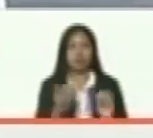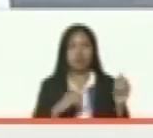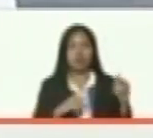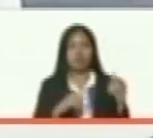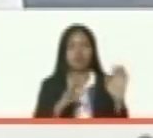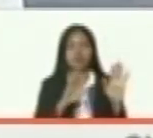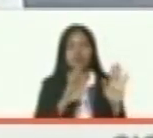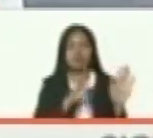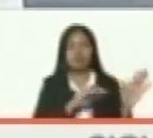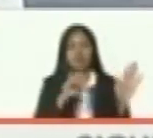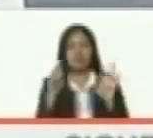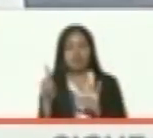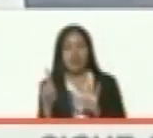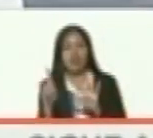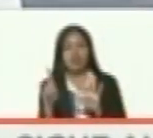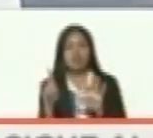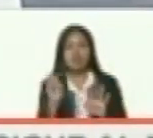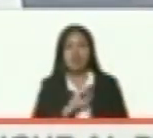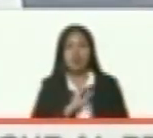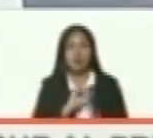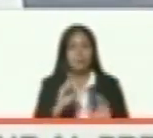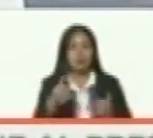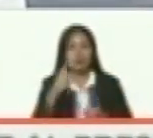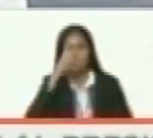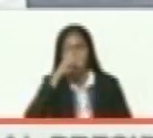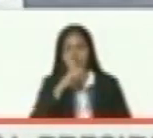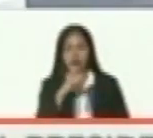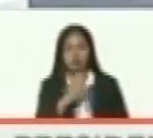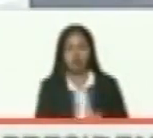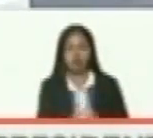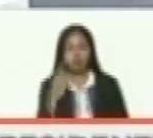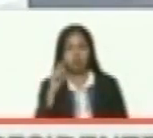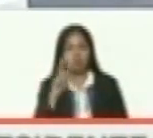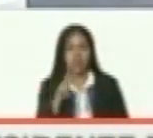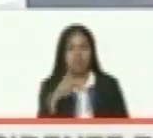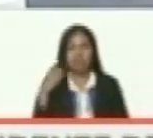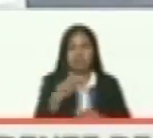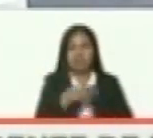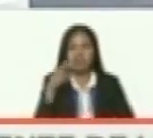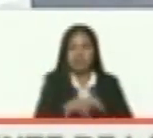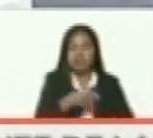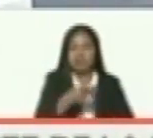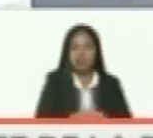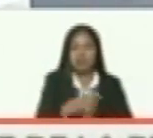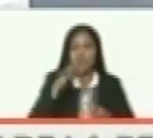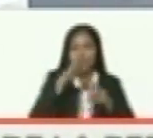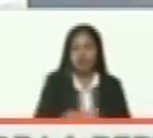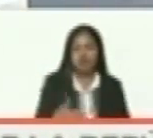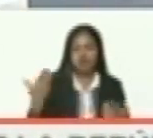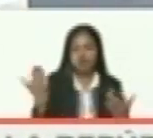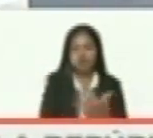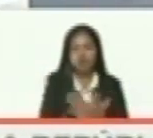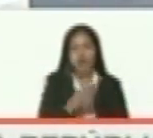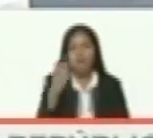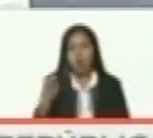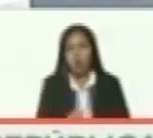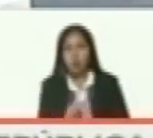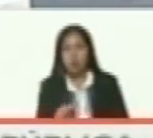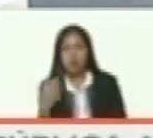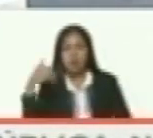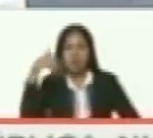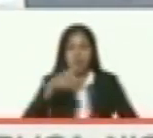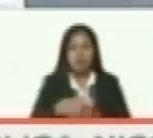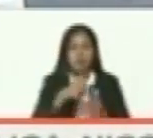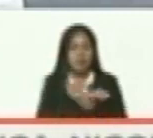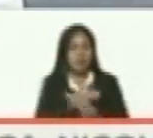así, 16 de enero, estaba empezandito el año y ya venían las amenazas que iban a derrocar el gobierno, que venía una